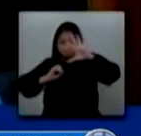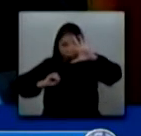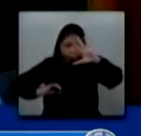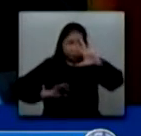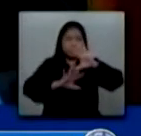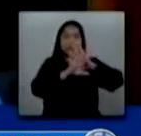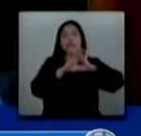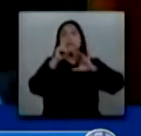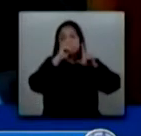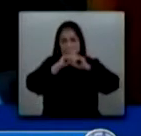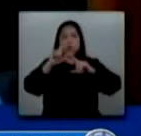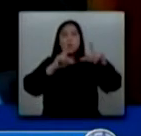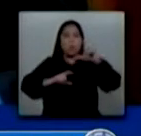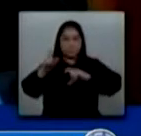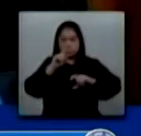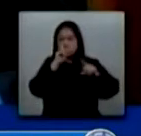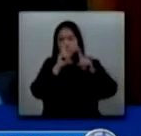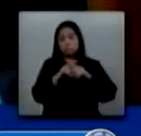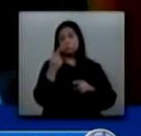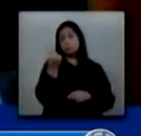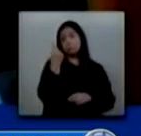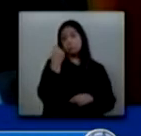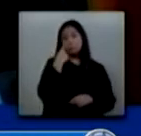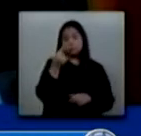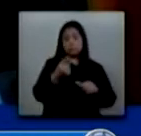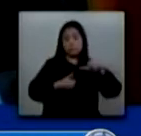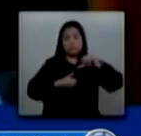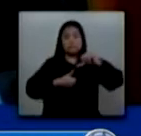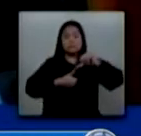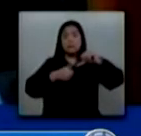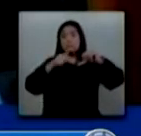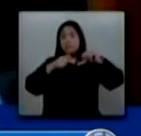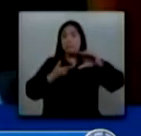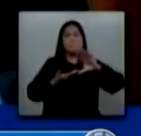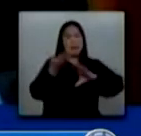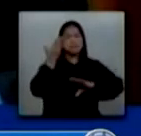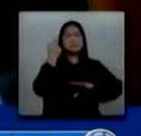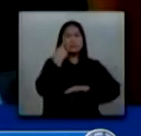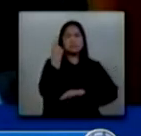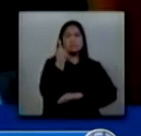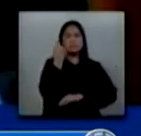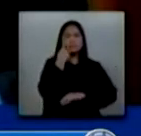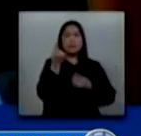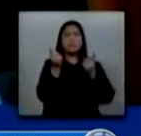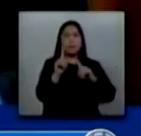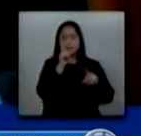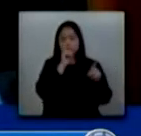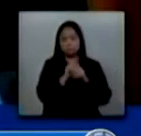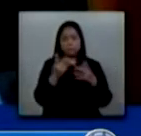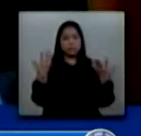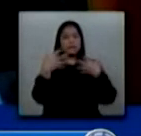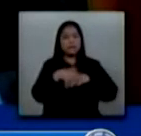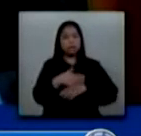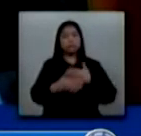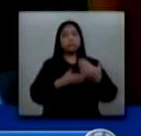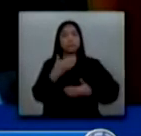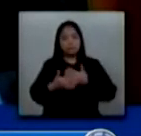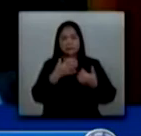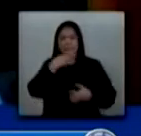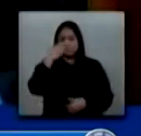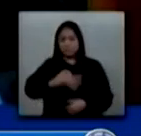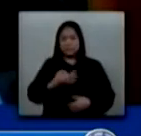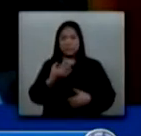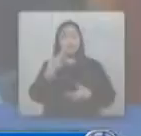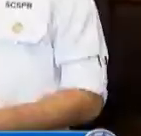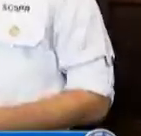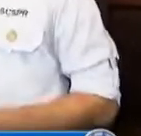pcr para descartar que fuera portador del virus luego que tres miembros del gabinete de gobierno salieron positivos tras una reunión con el